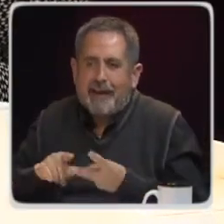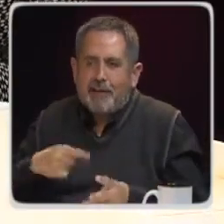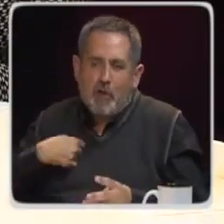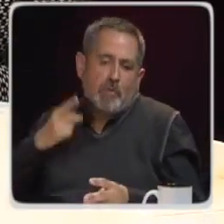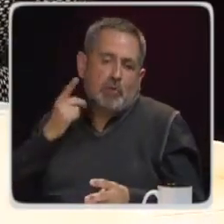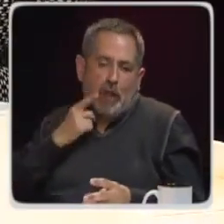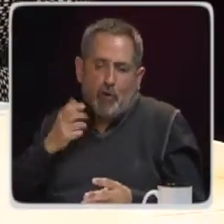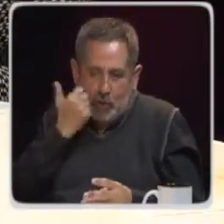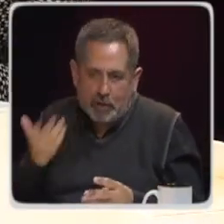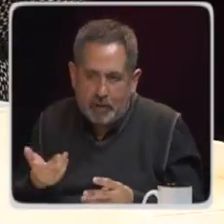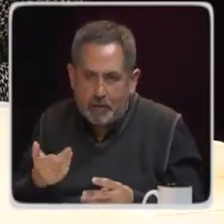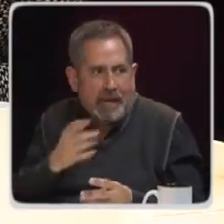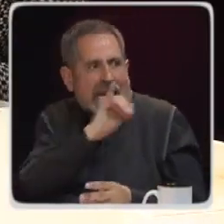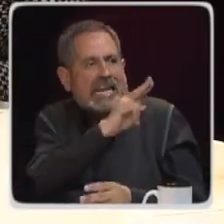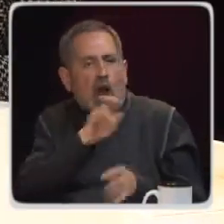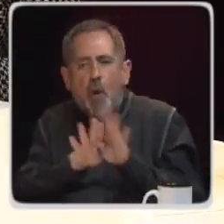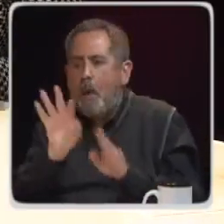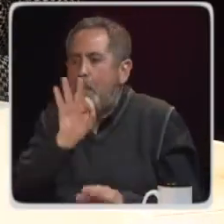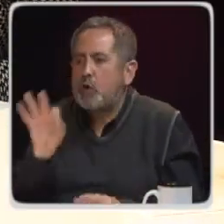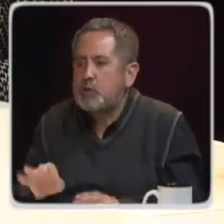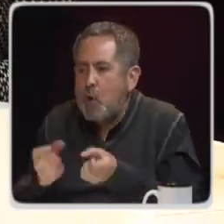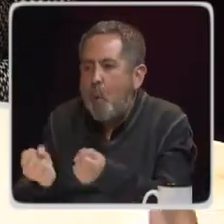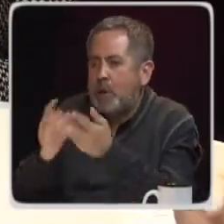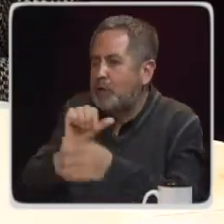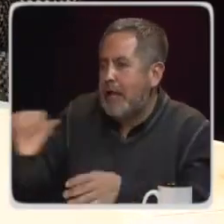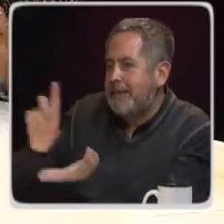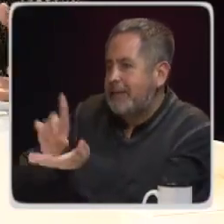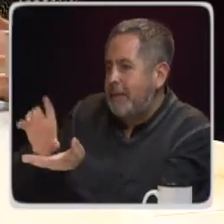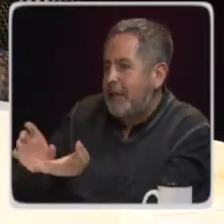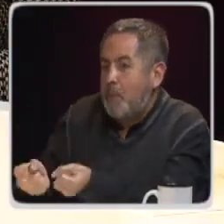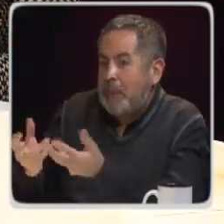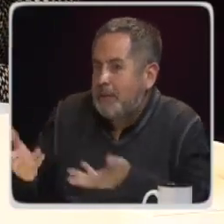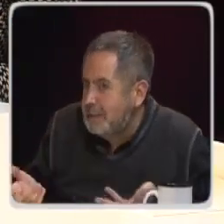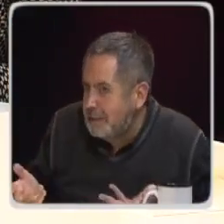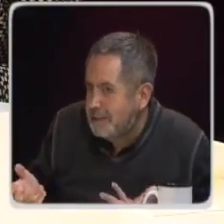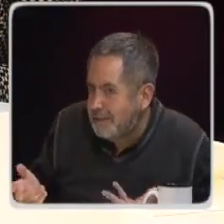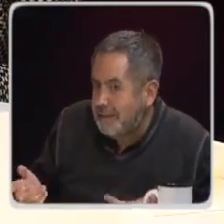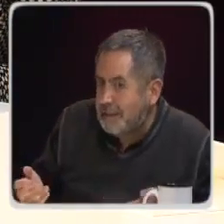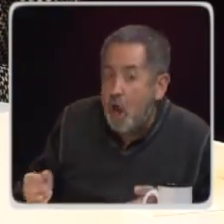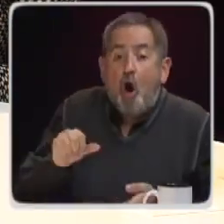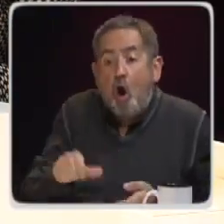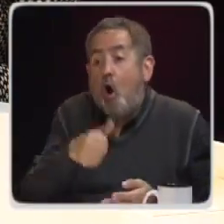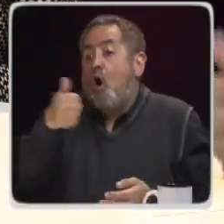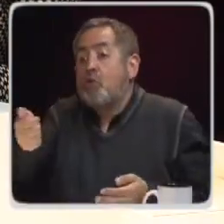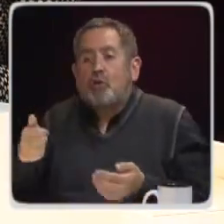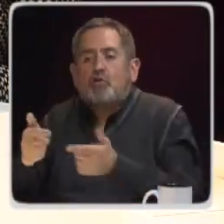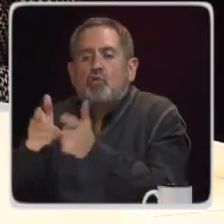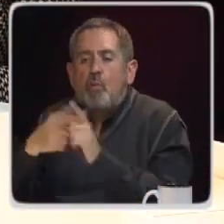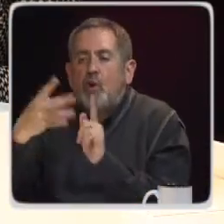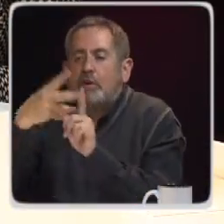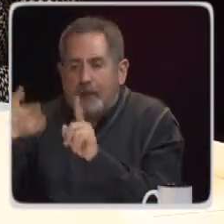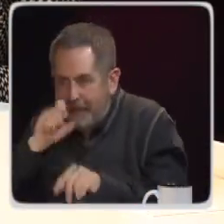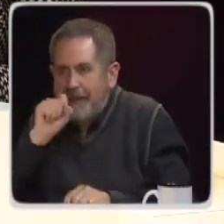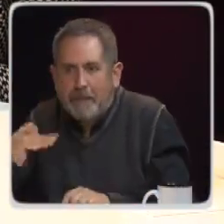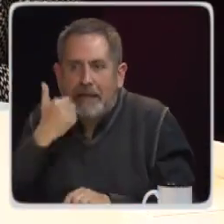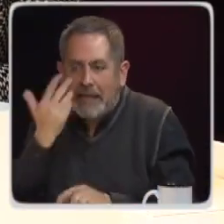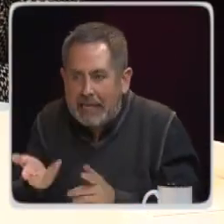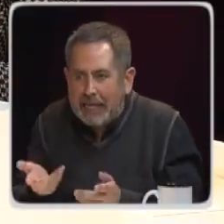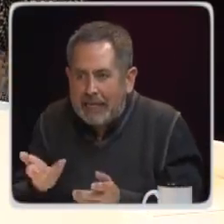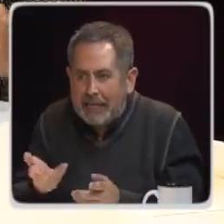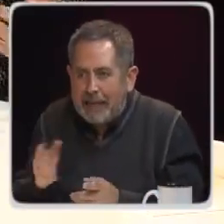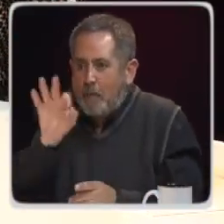los hablantes de la lengua de señas de raíces. Lo mismo sucede con las raíces de la lengua de señas. Aunque Eduardo Huet vino de España y empezó a enseñar la metodología,